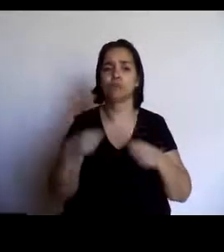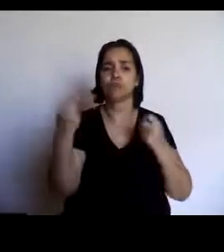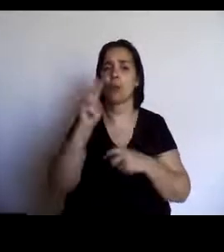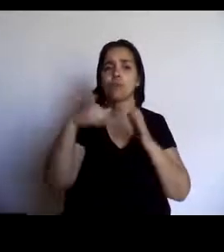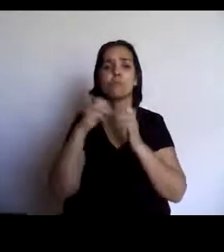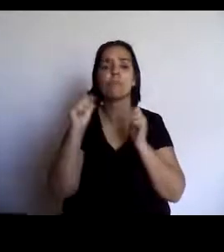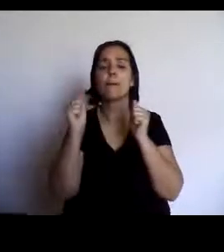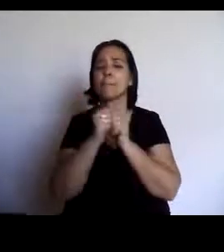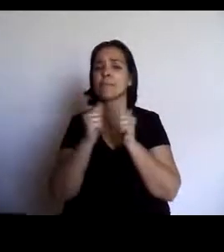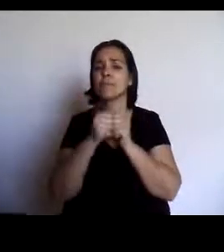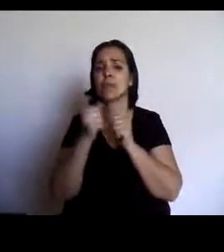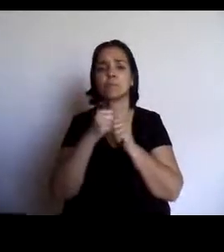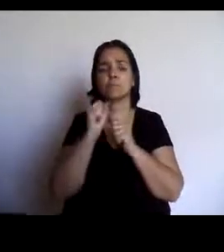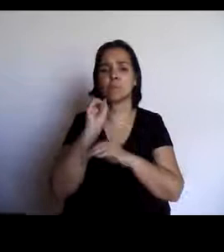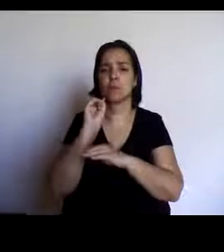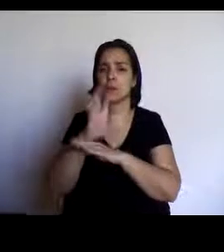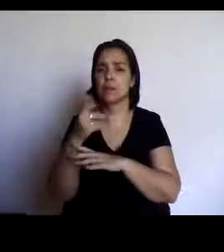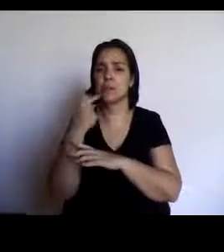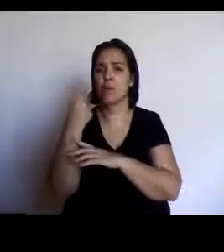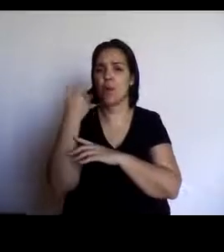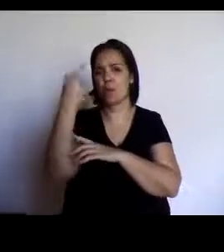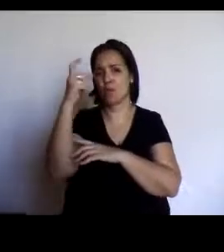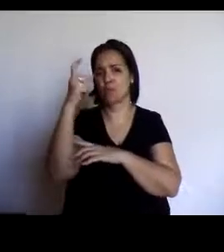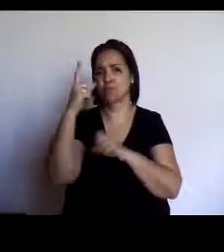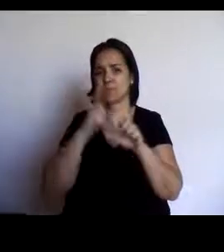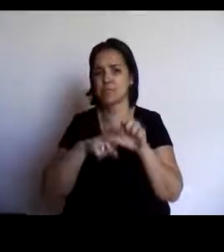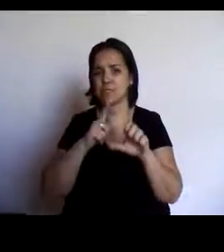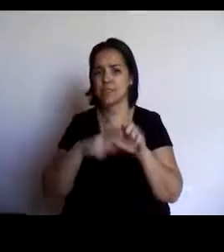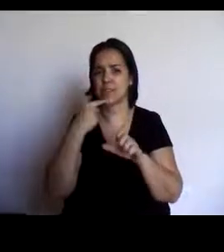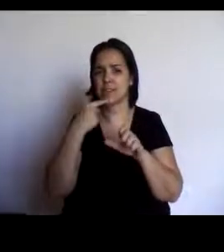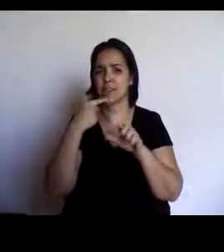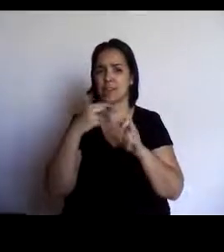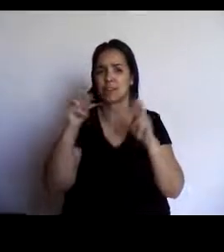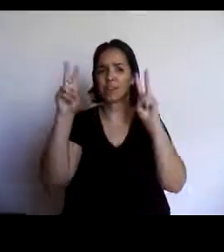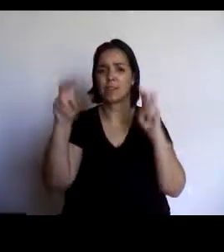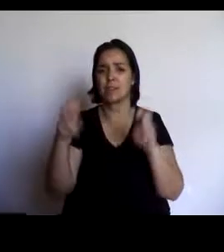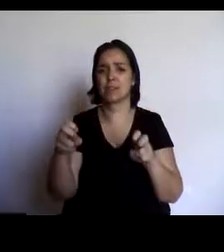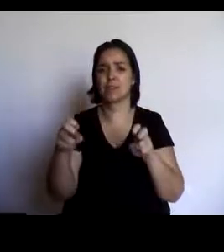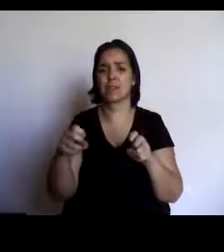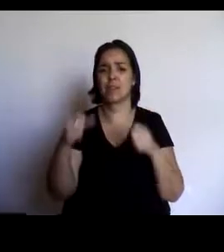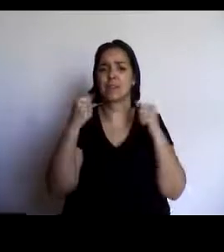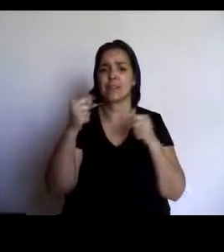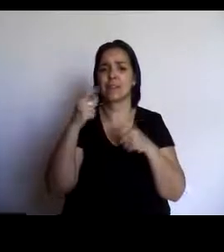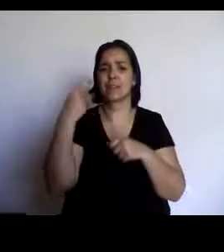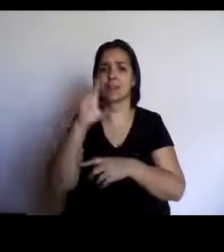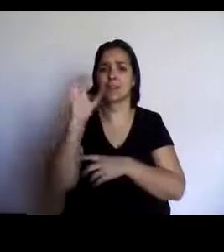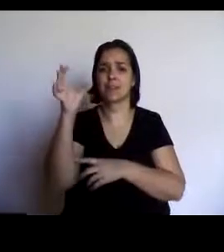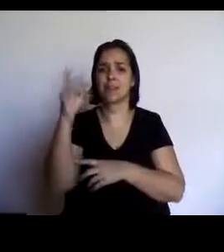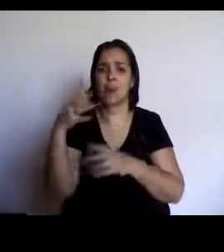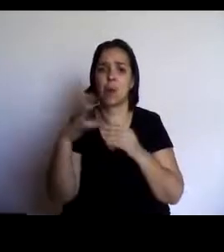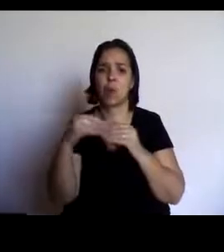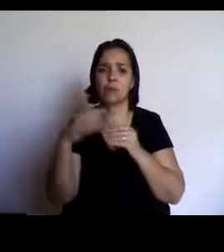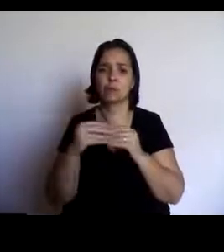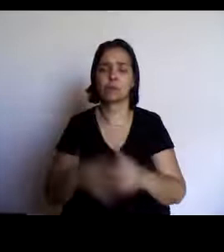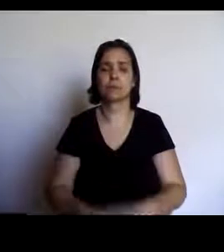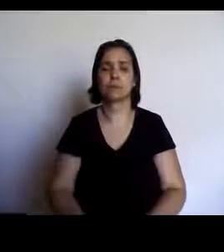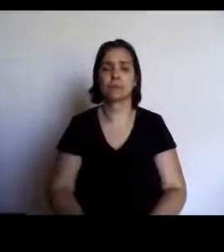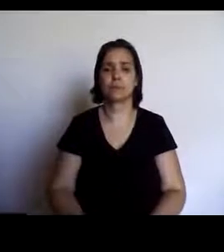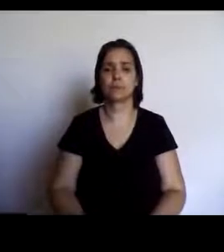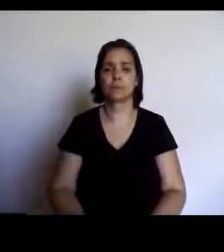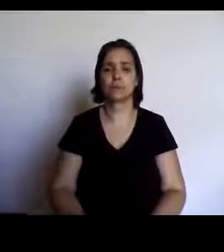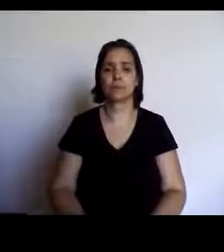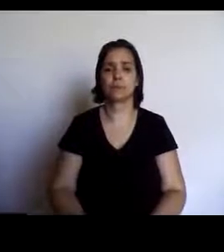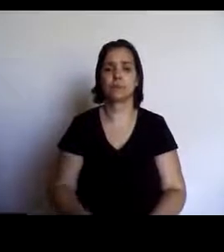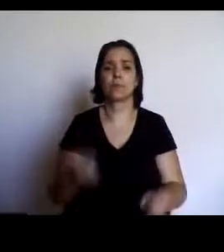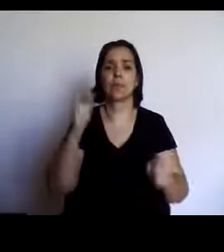siendo enviado a los municipios extremeños con la temática de energía y clima, y que esperamos que también sea de utilidad. La